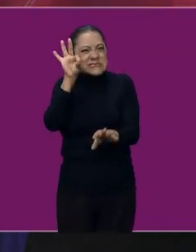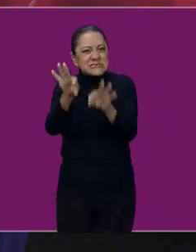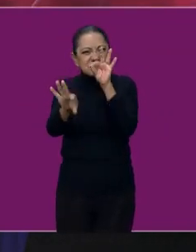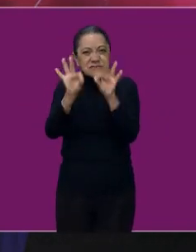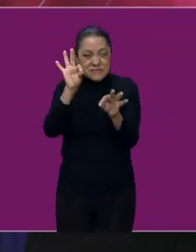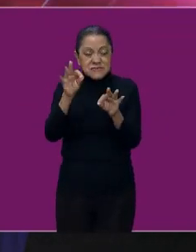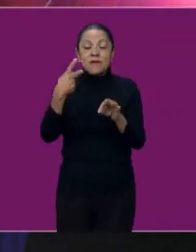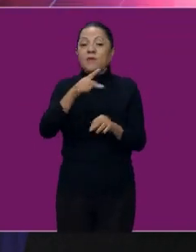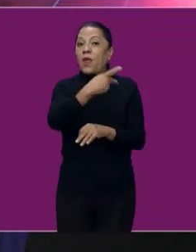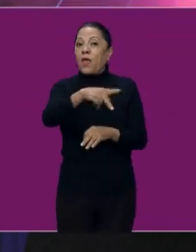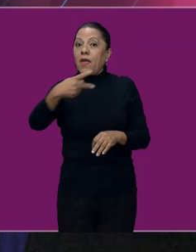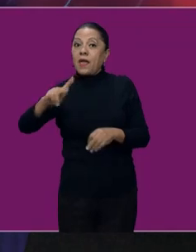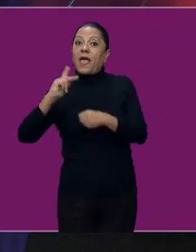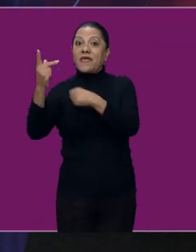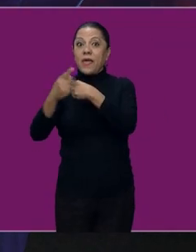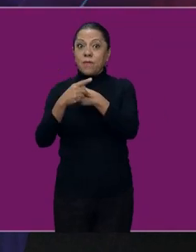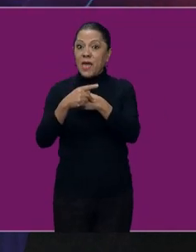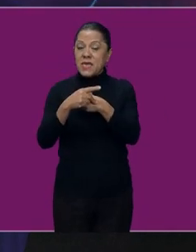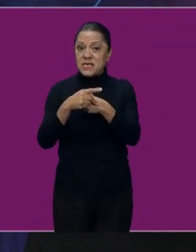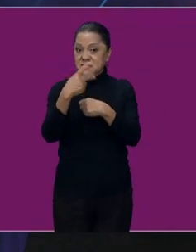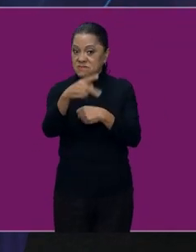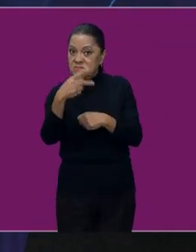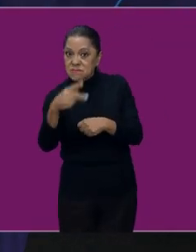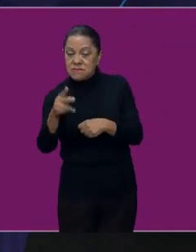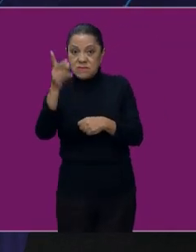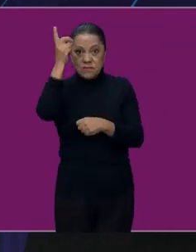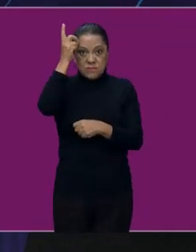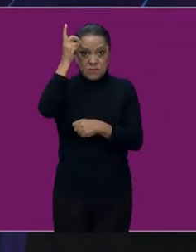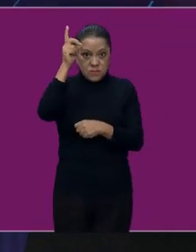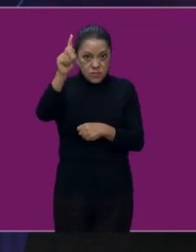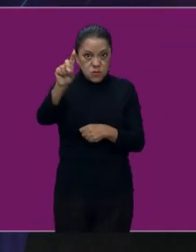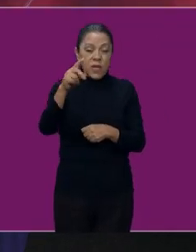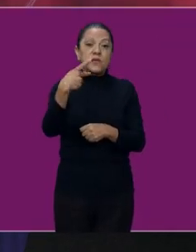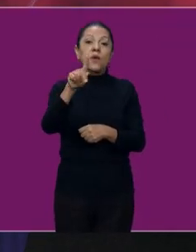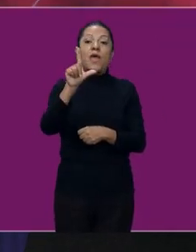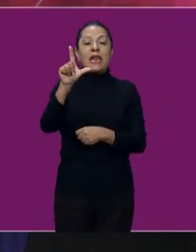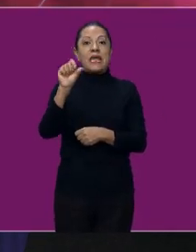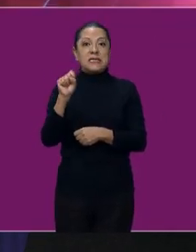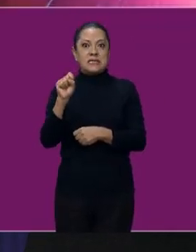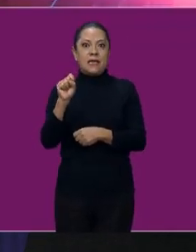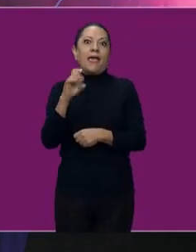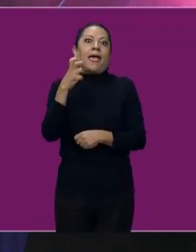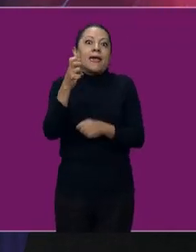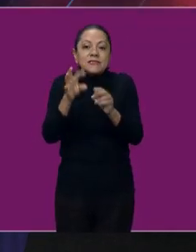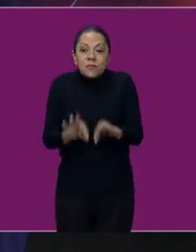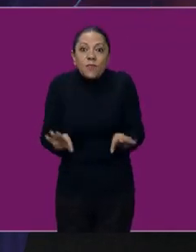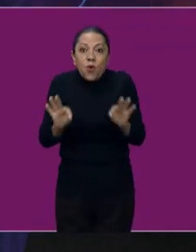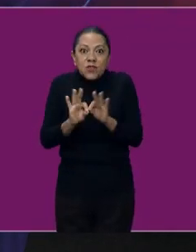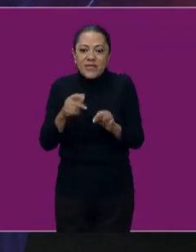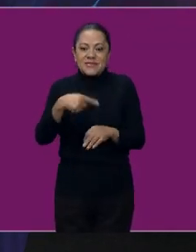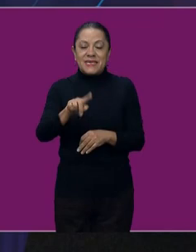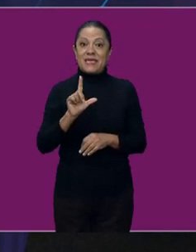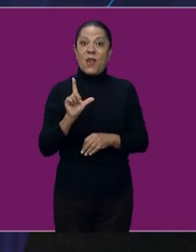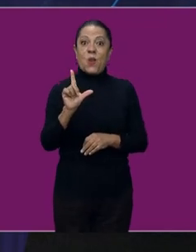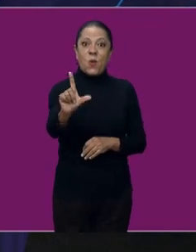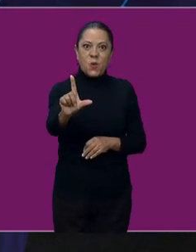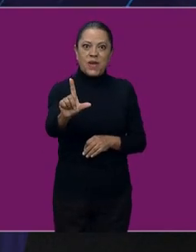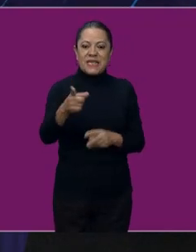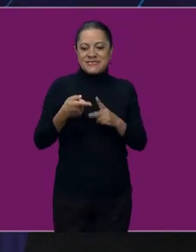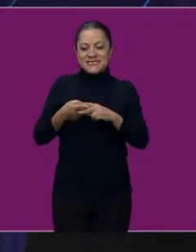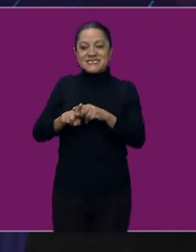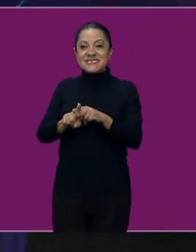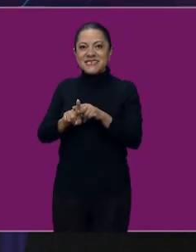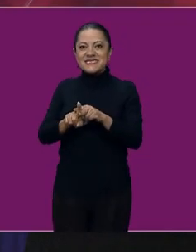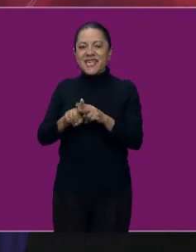tiene su propia lengua y eso es muy importante porque vamos estamos ya próximos a que el lunes inicie el ciclo escolar y se tiene que contar también con